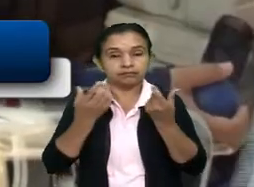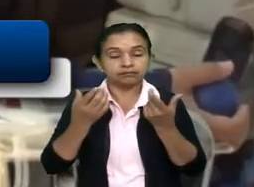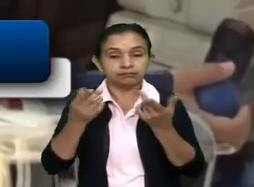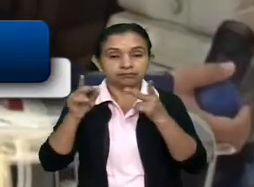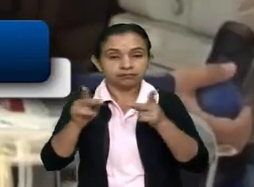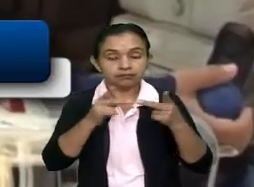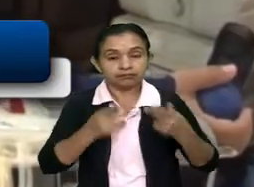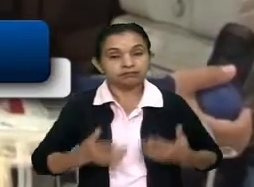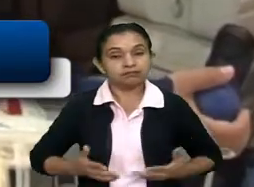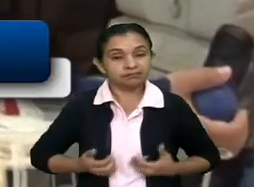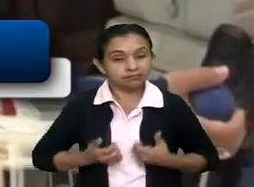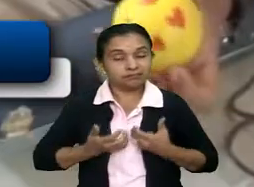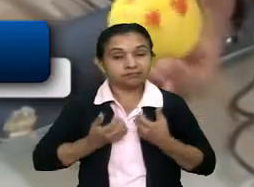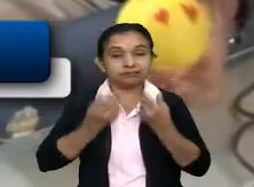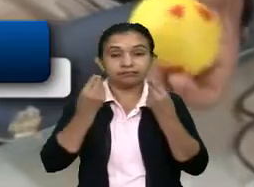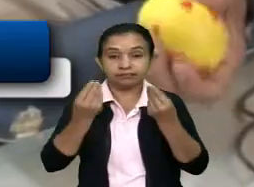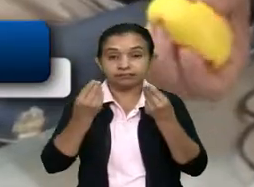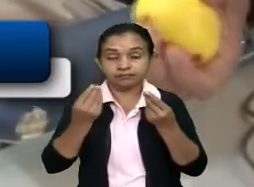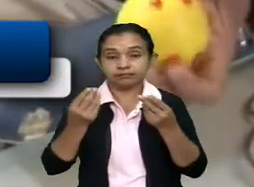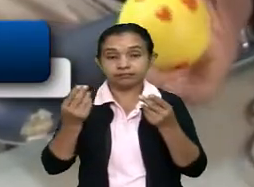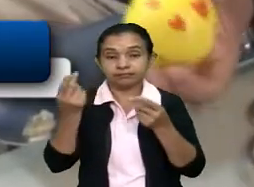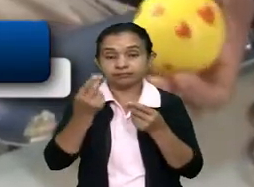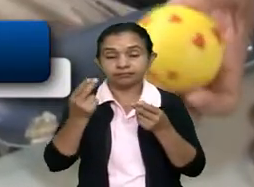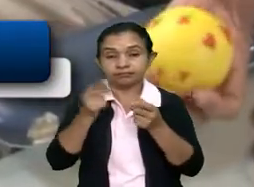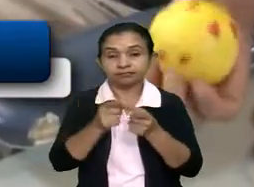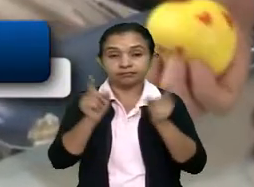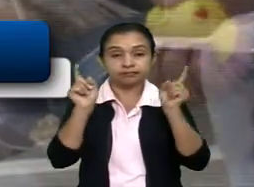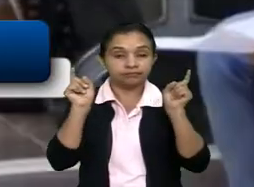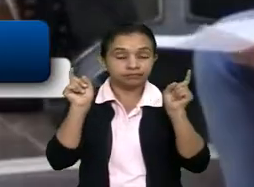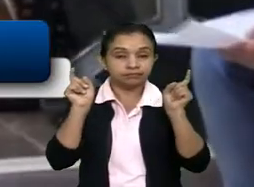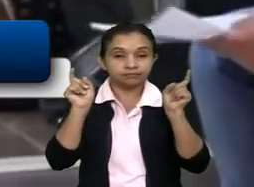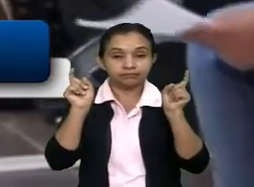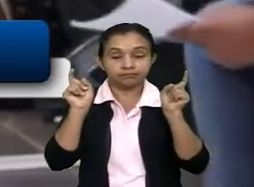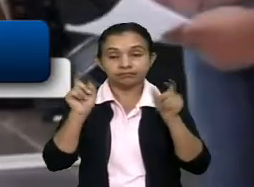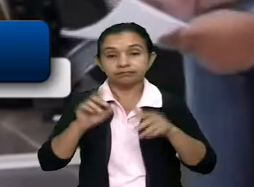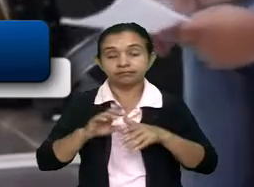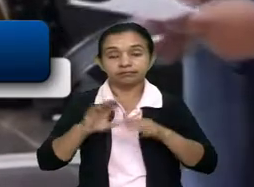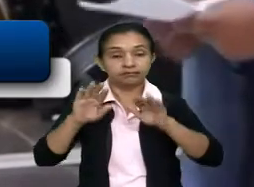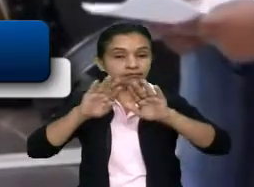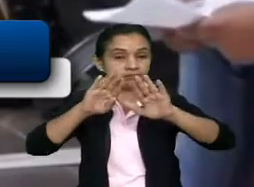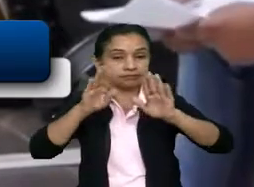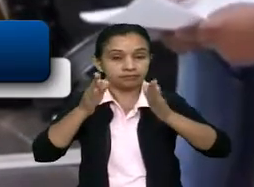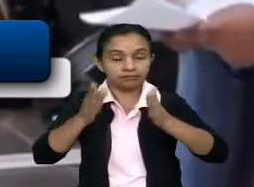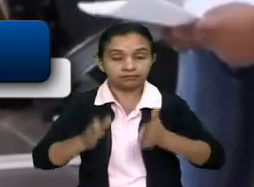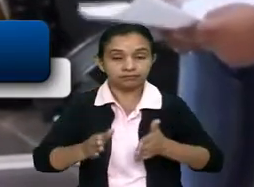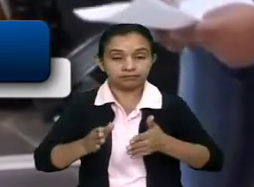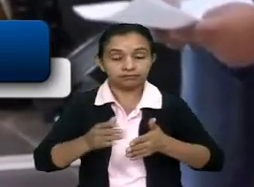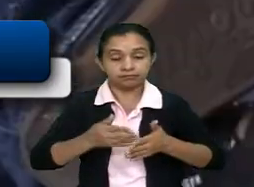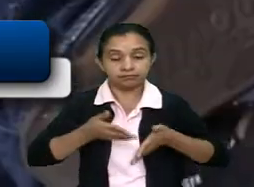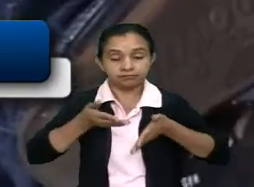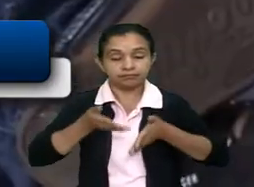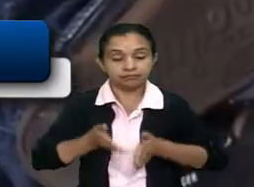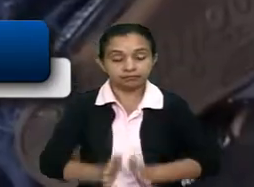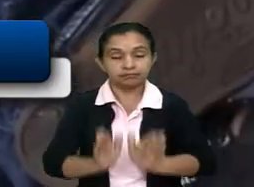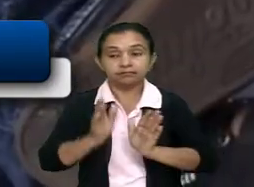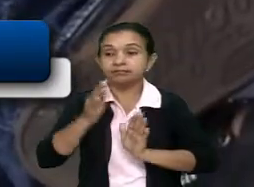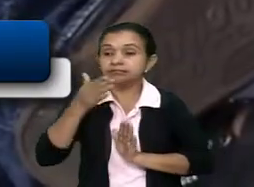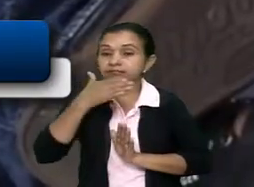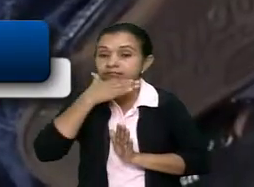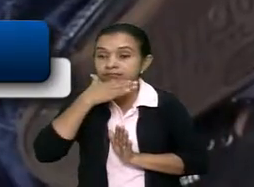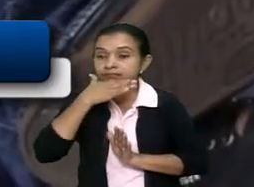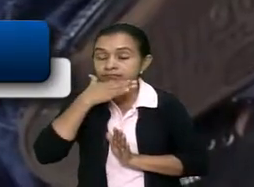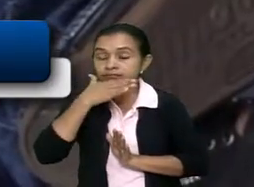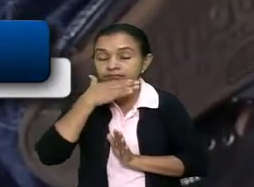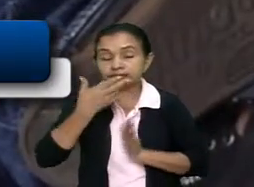las cánceres también los servicios de ginecobstetricia las pacientes con partos complicados también consumen una gran